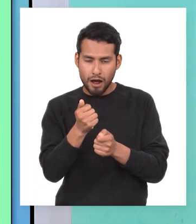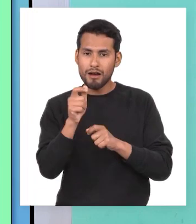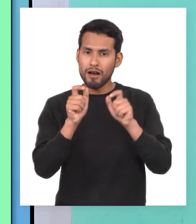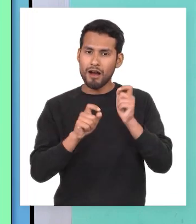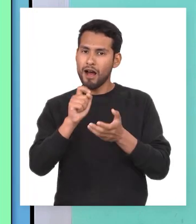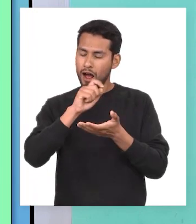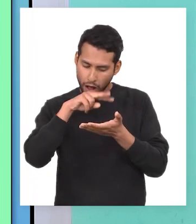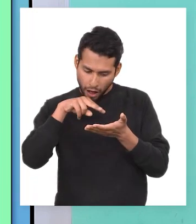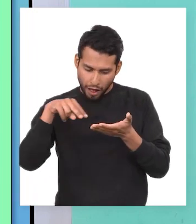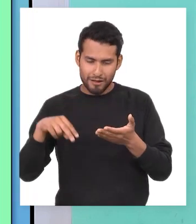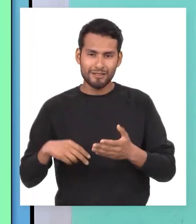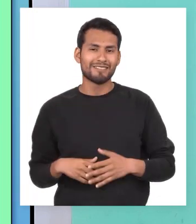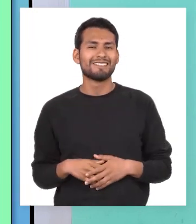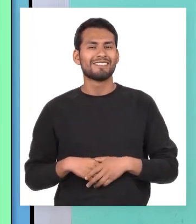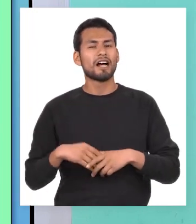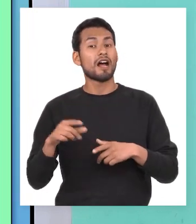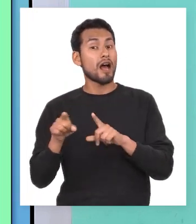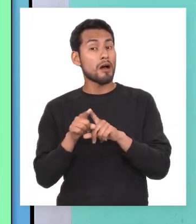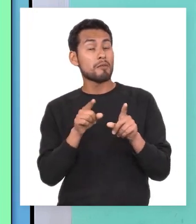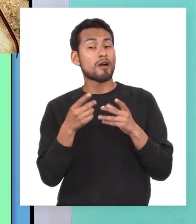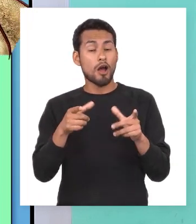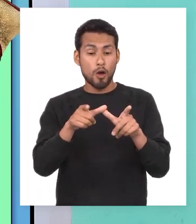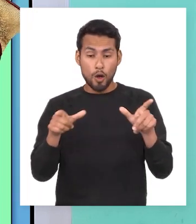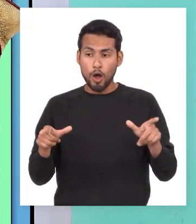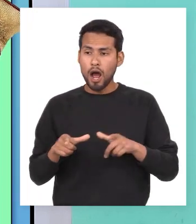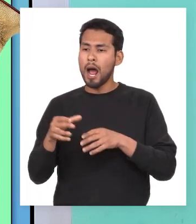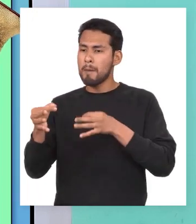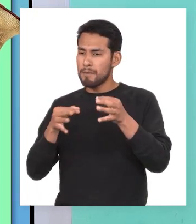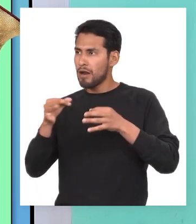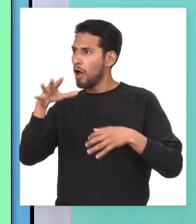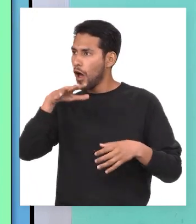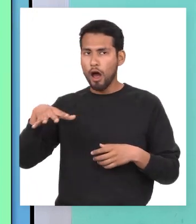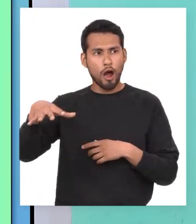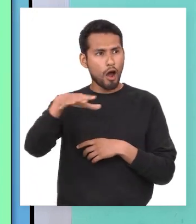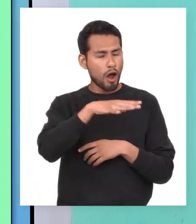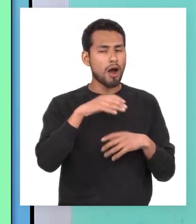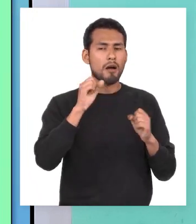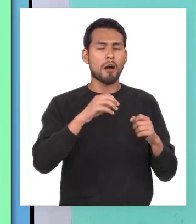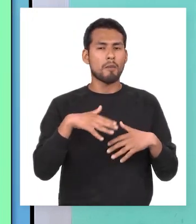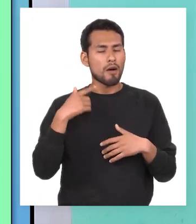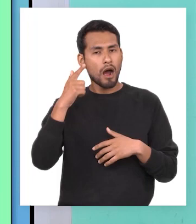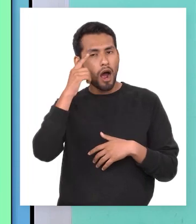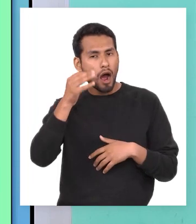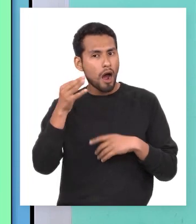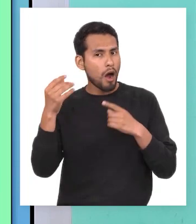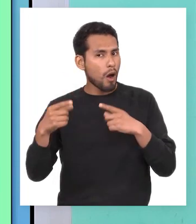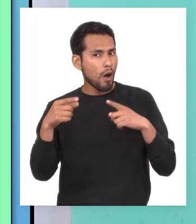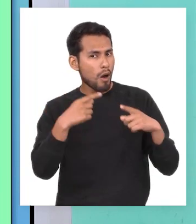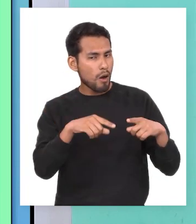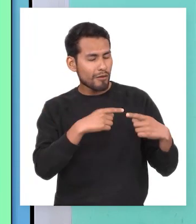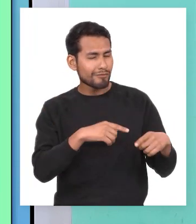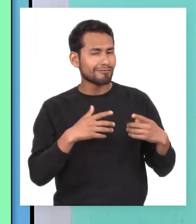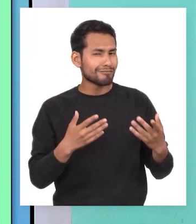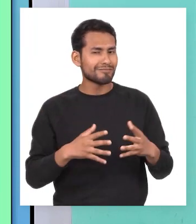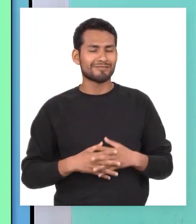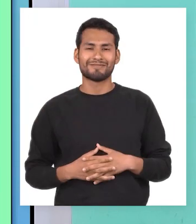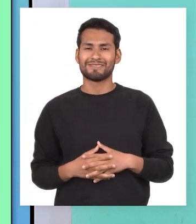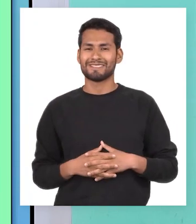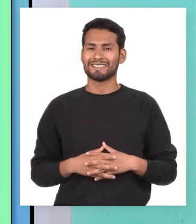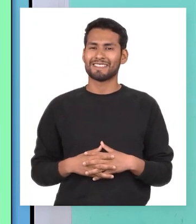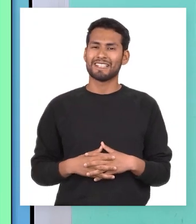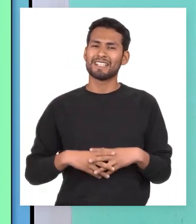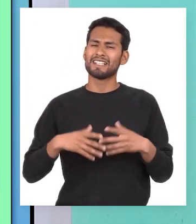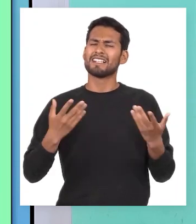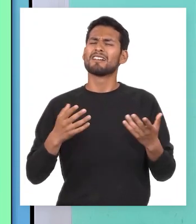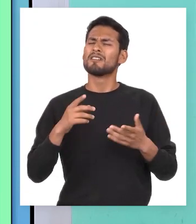de los lectores También ambientar la acción Y crea una atmósfera que haga más creíble a los sucesos y acontecimientos que se narran